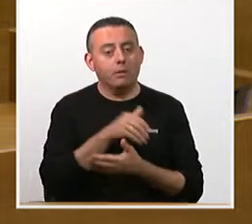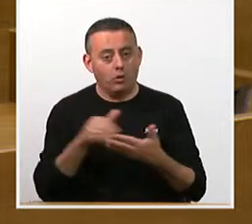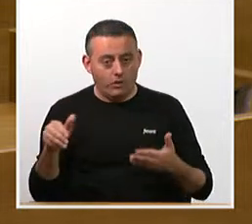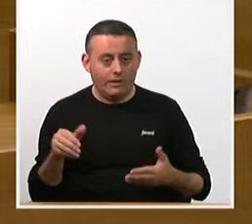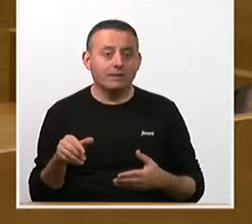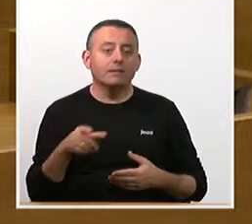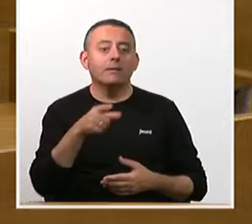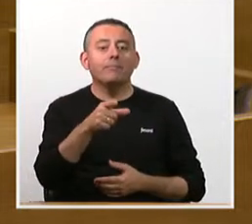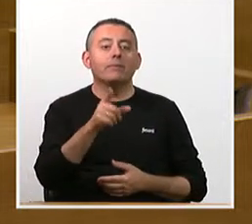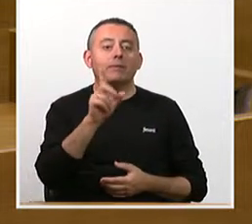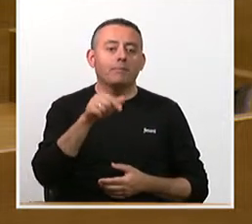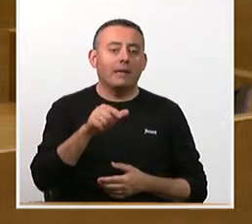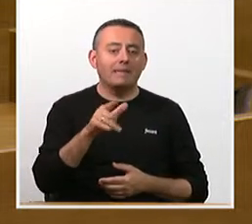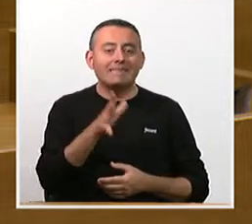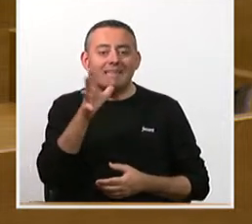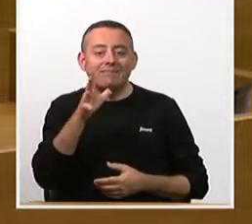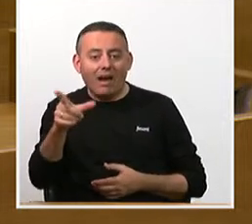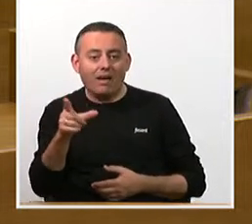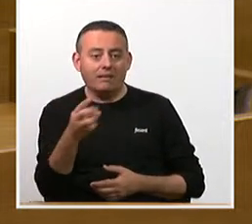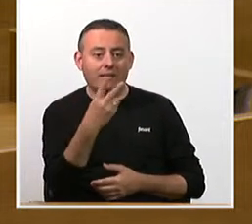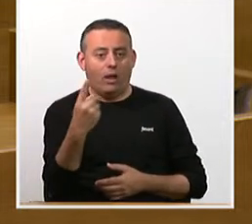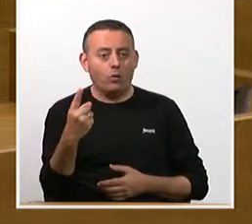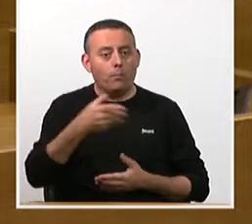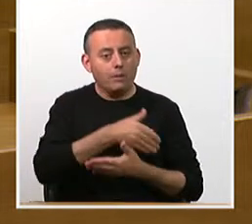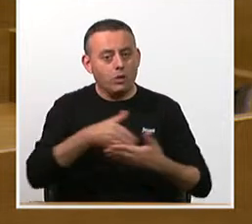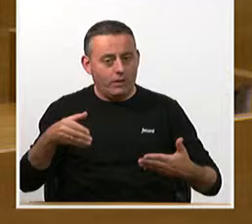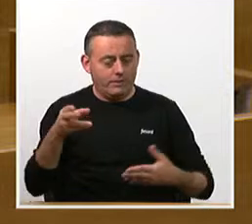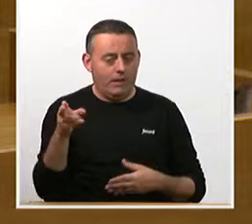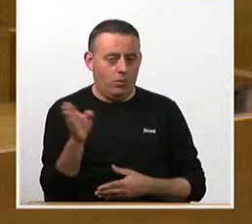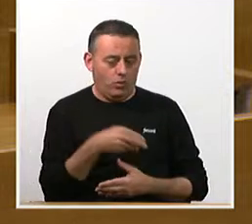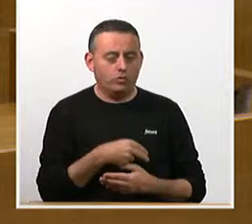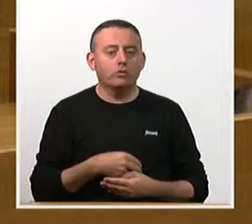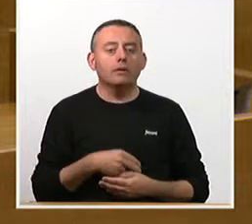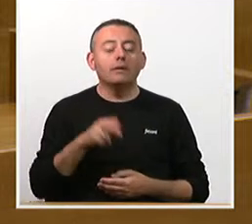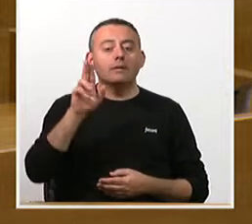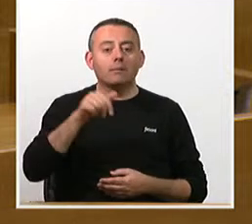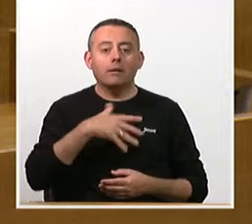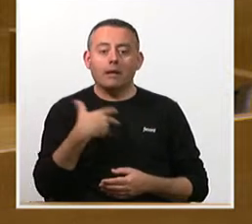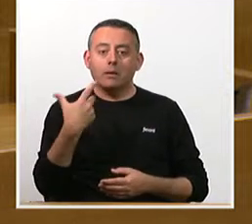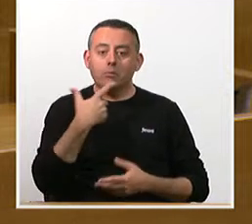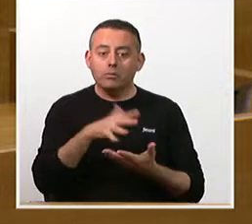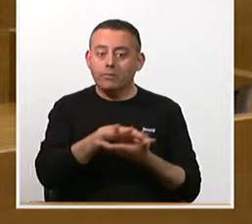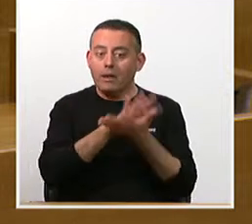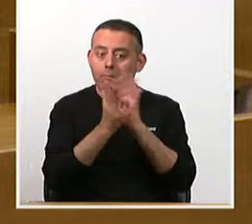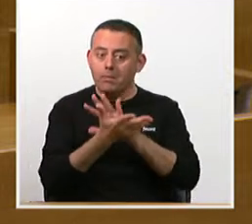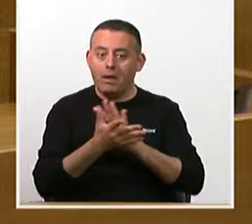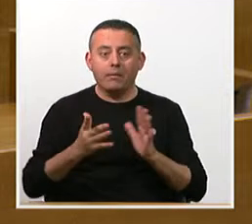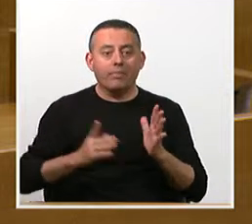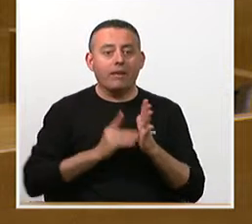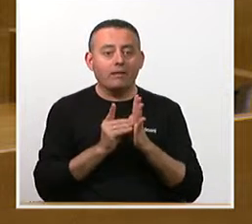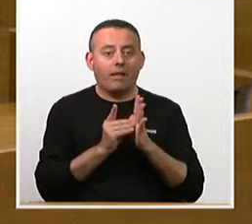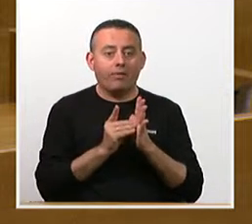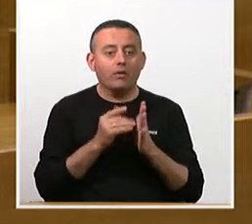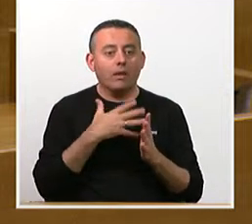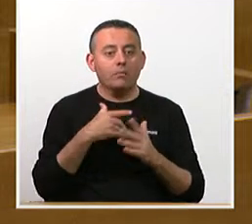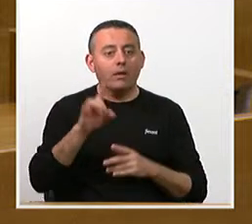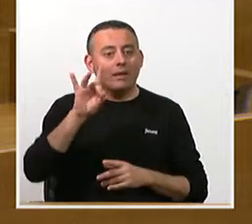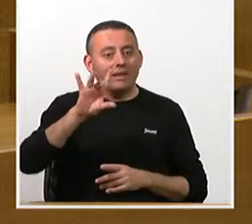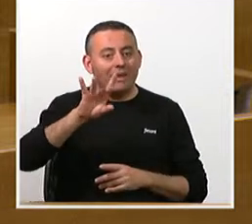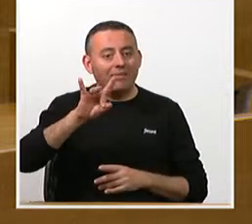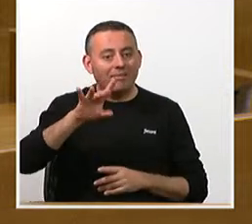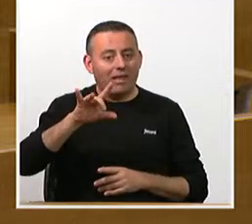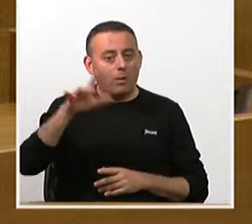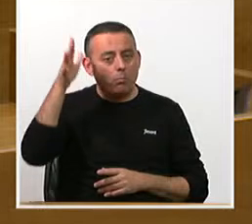euros también hemos concedido 3,8 millones de euros en ayudas para la digitalización del ciclo urbano del agua en 15 municipios menores de